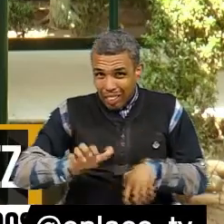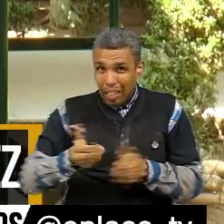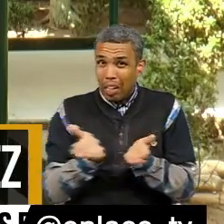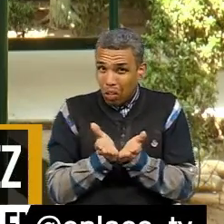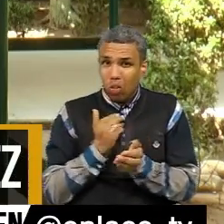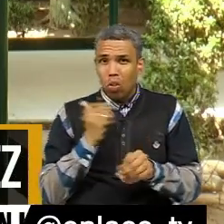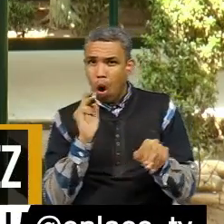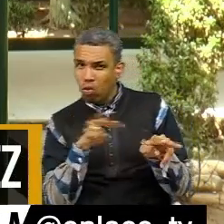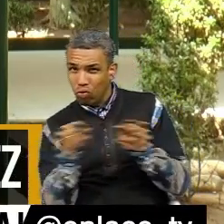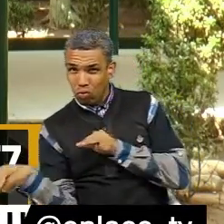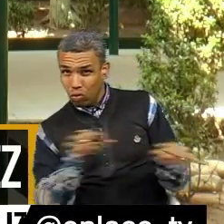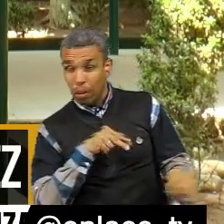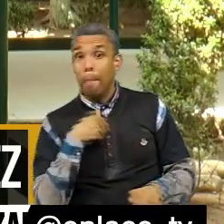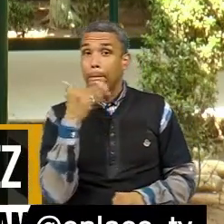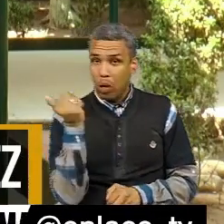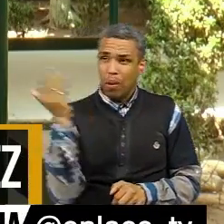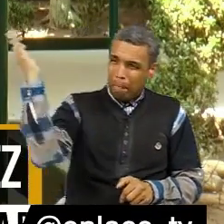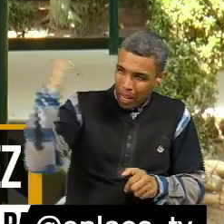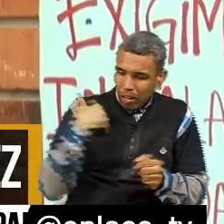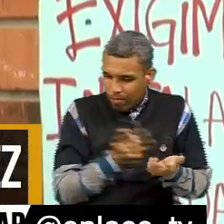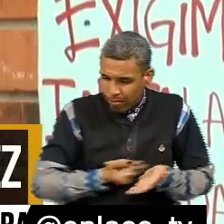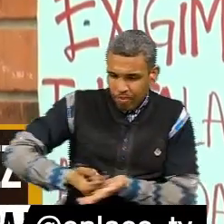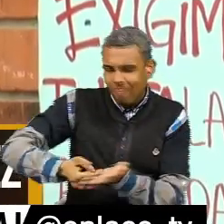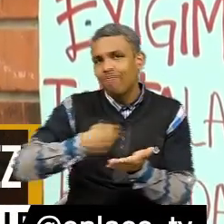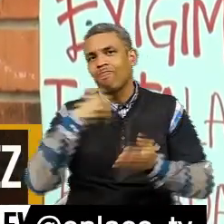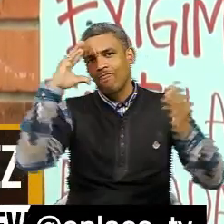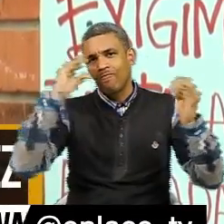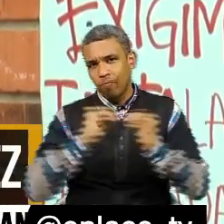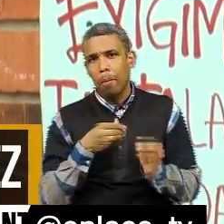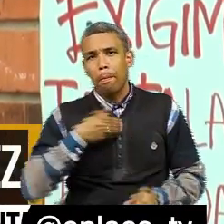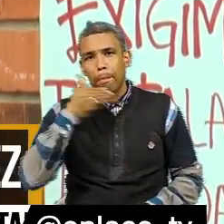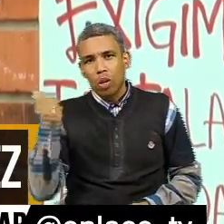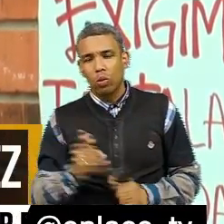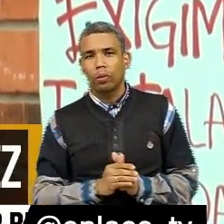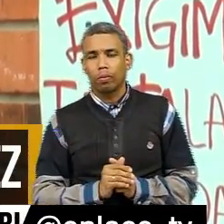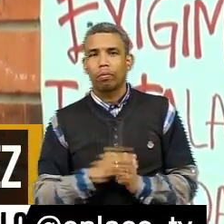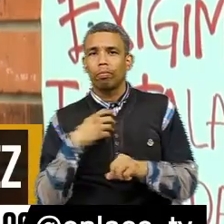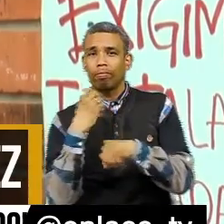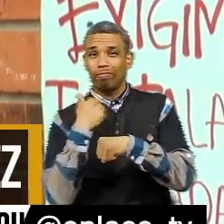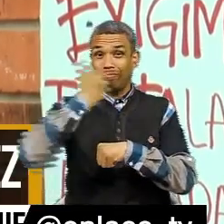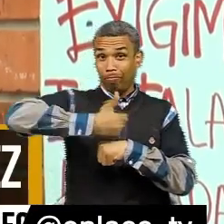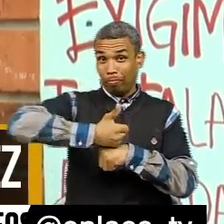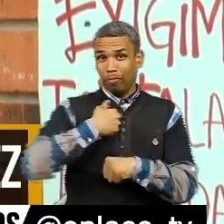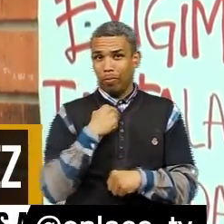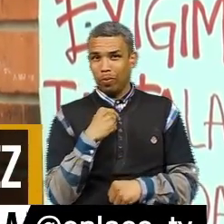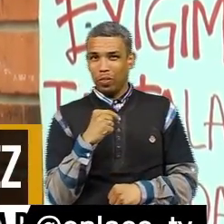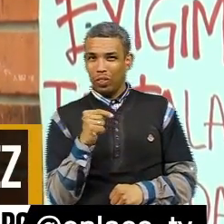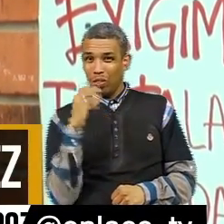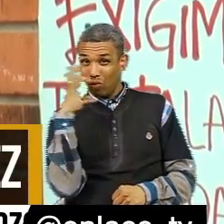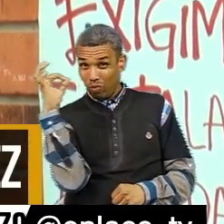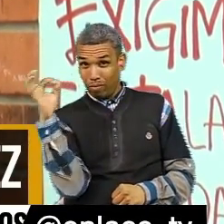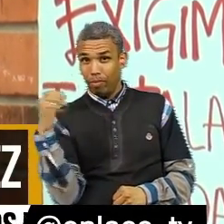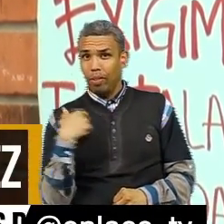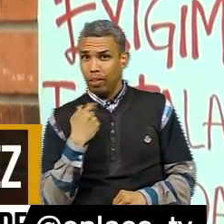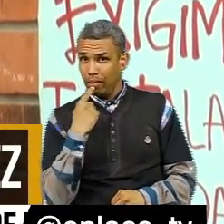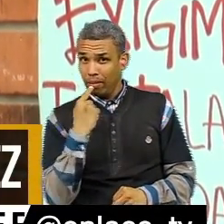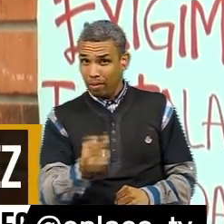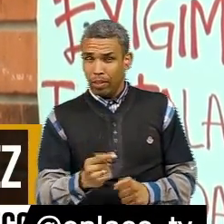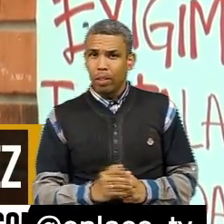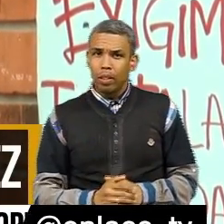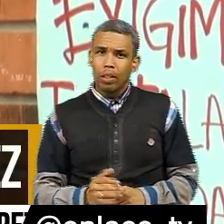esté presente en estos diálogos para ver a qué acuerdo llegamos. Licenciado Gustavo Moreno, rector del Colegio Diego Hernández de Gallegos, ha pedido la